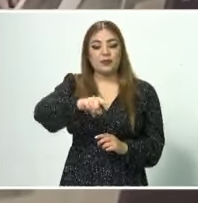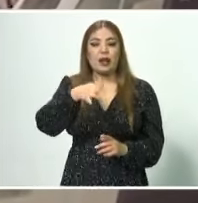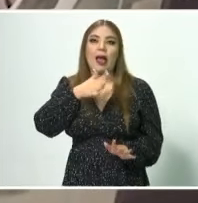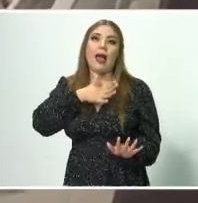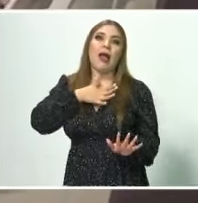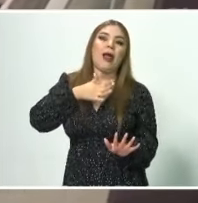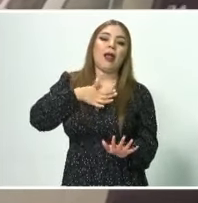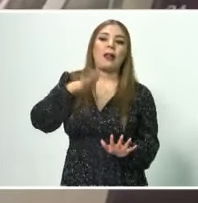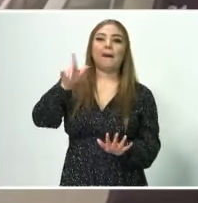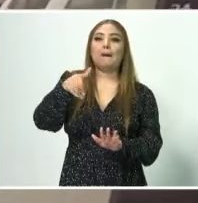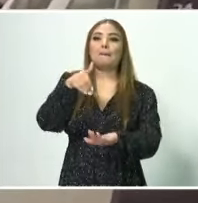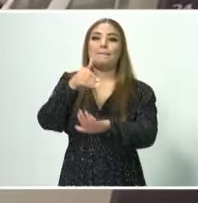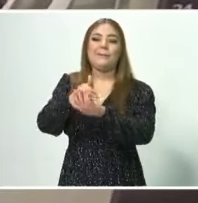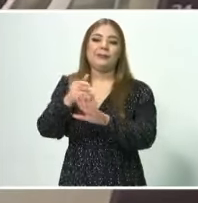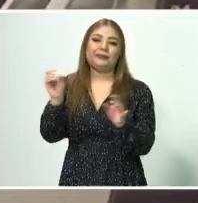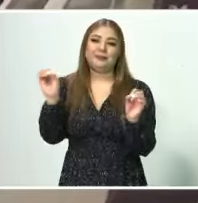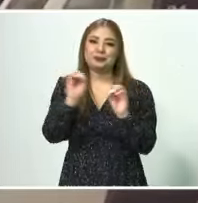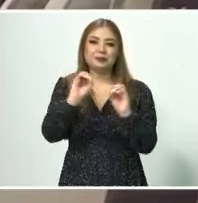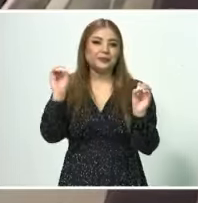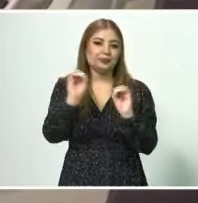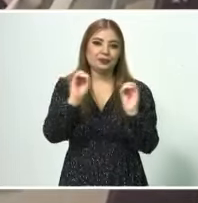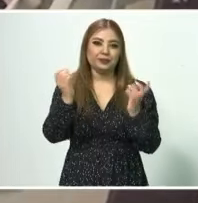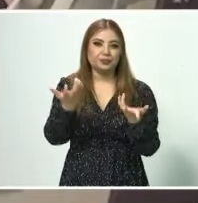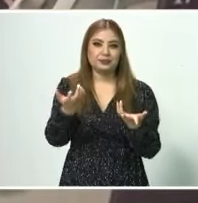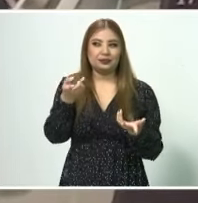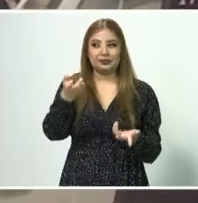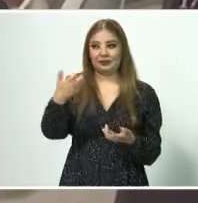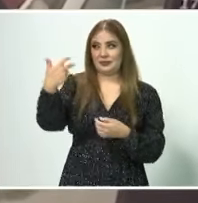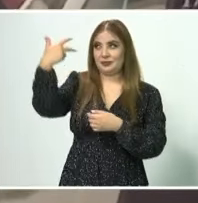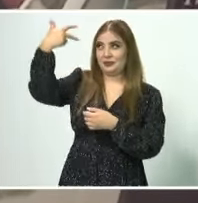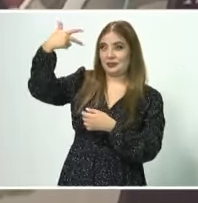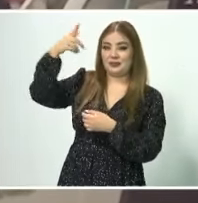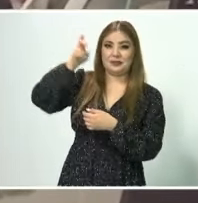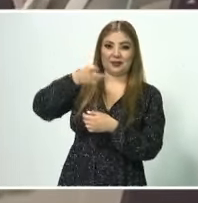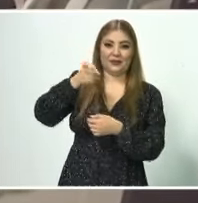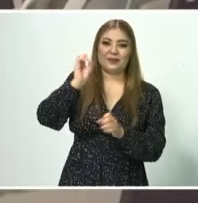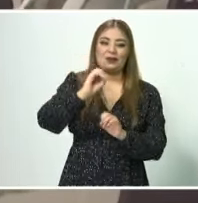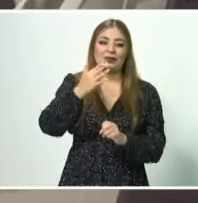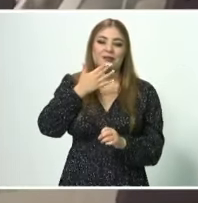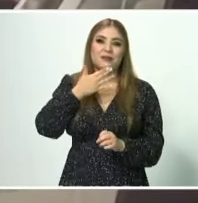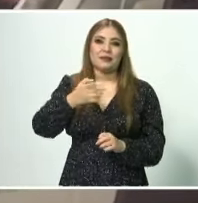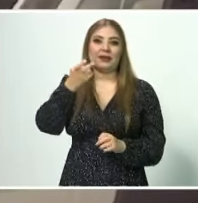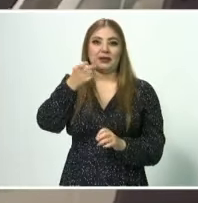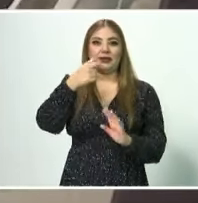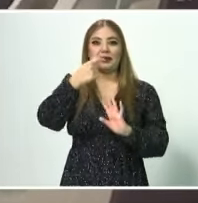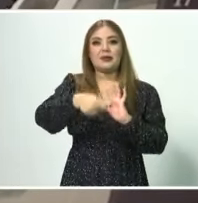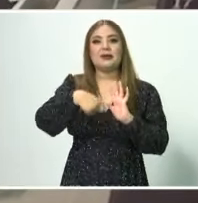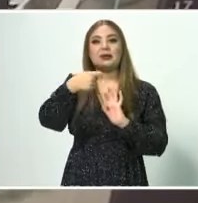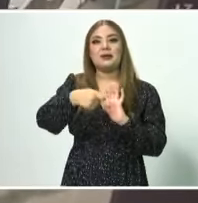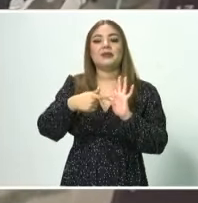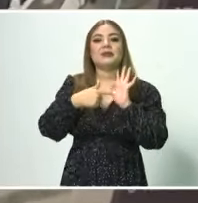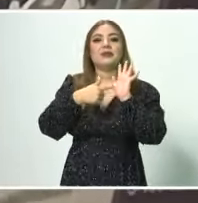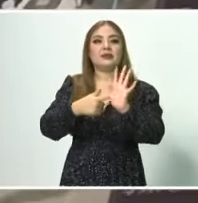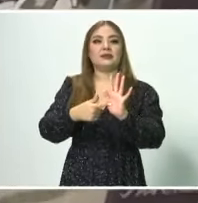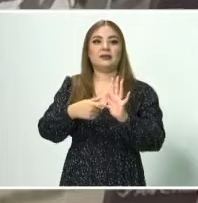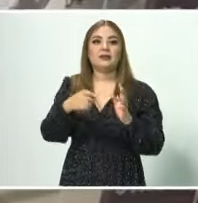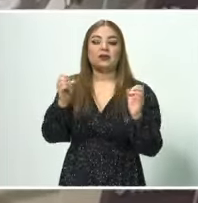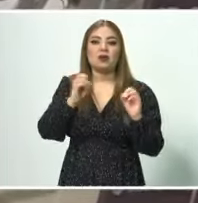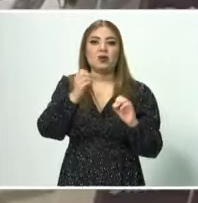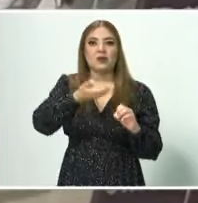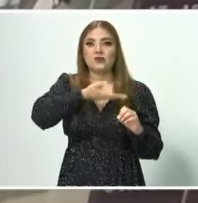de porque que te capten en esta situación no es agradable para nada pero bueno Ahí está el video que nos presentas Kirk no